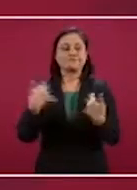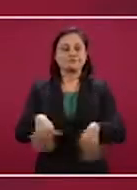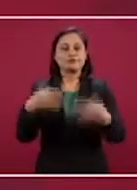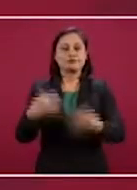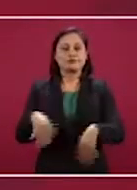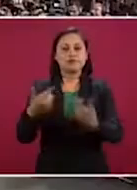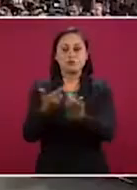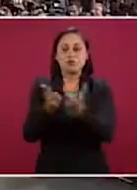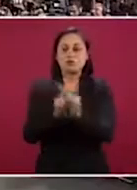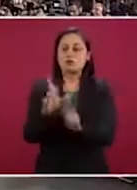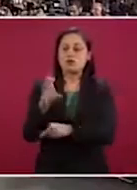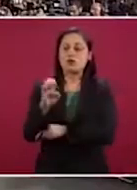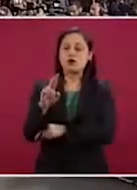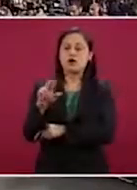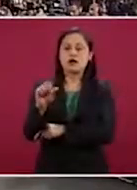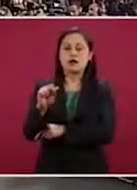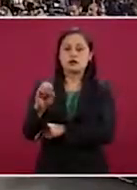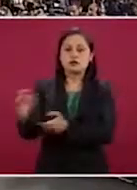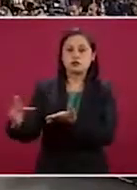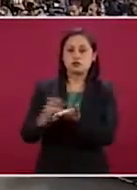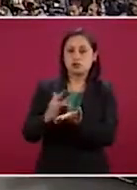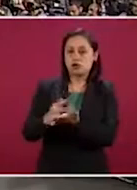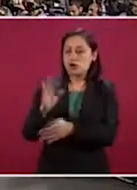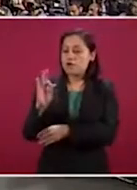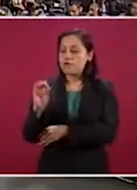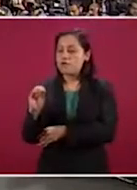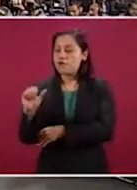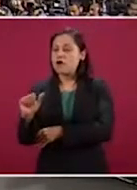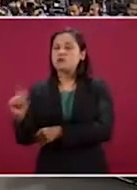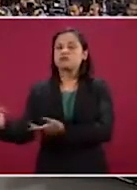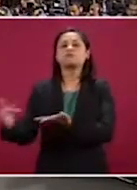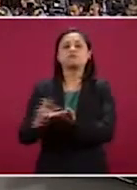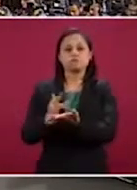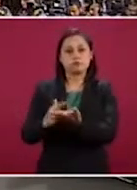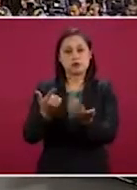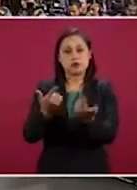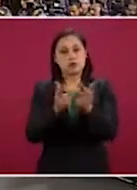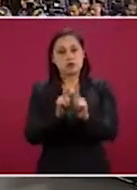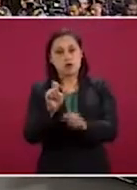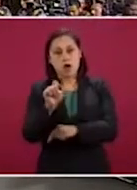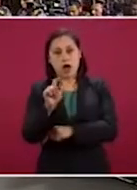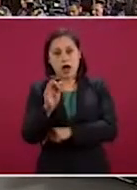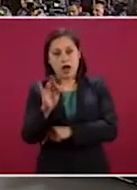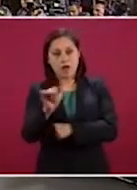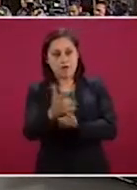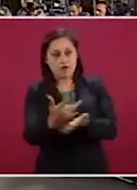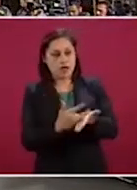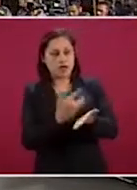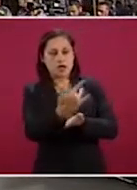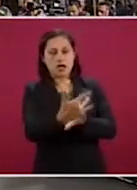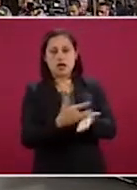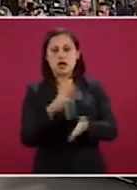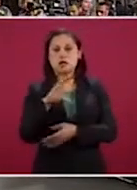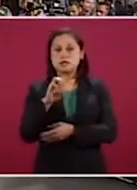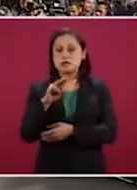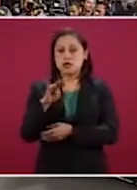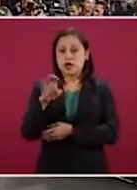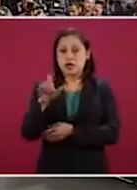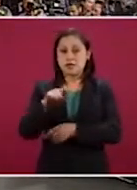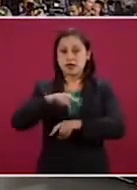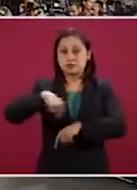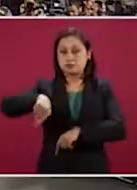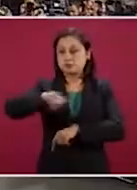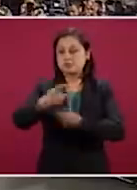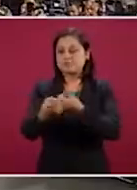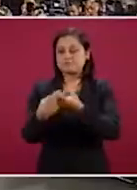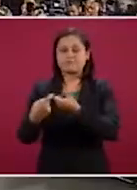Carso y de FOA, también de Grupo Alfa y de Cemex para lograr esto,